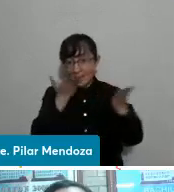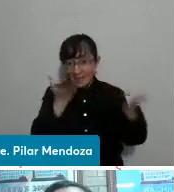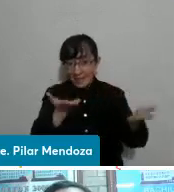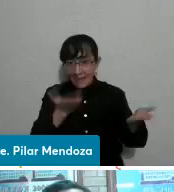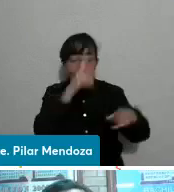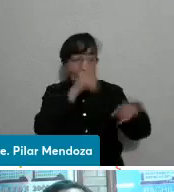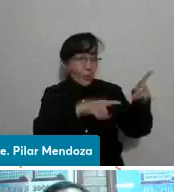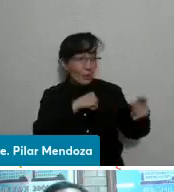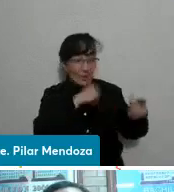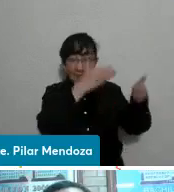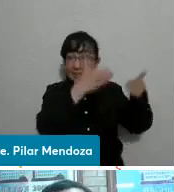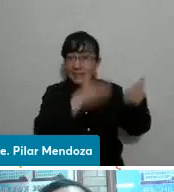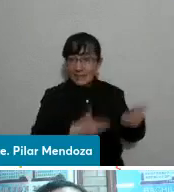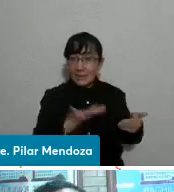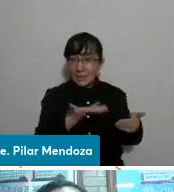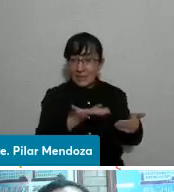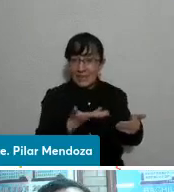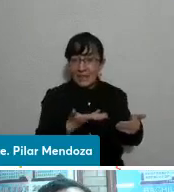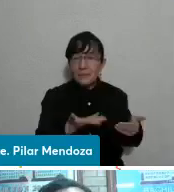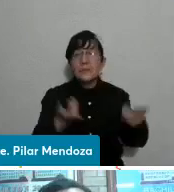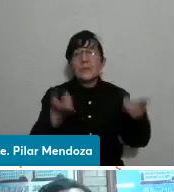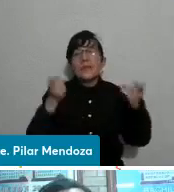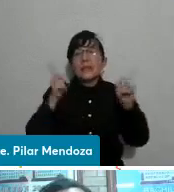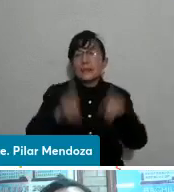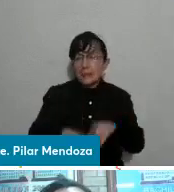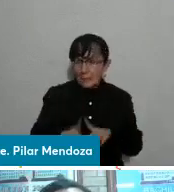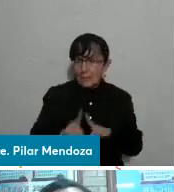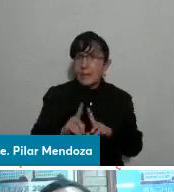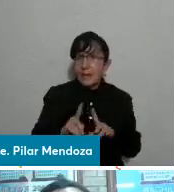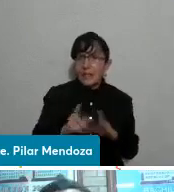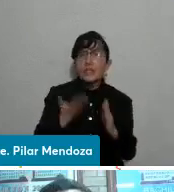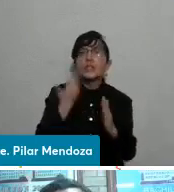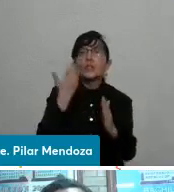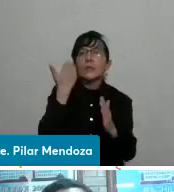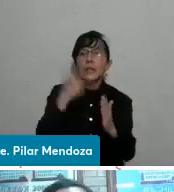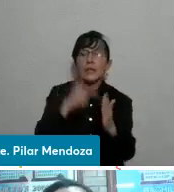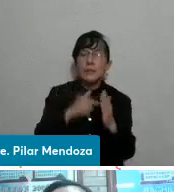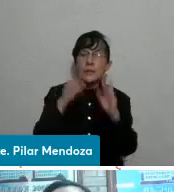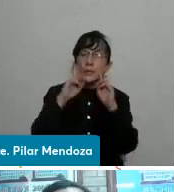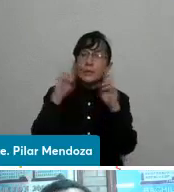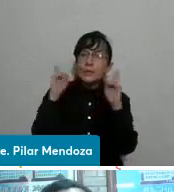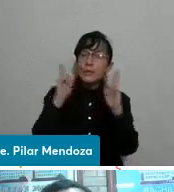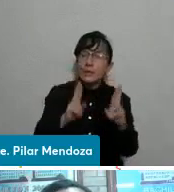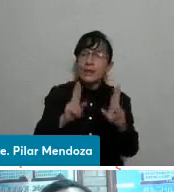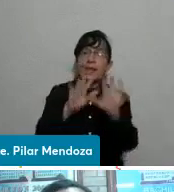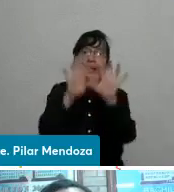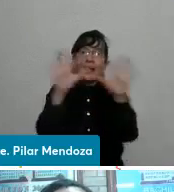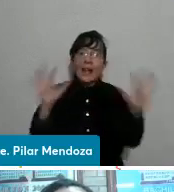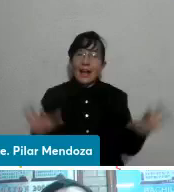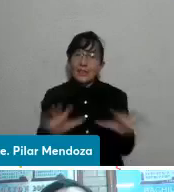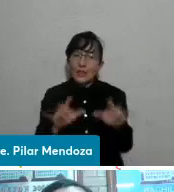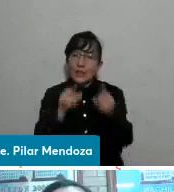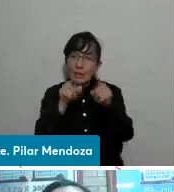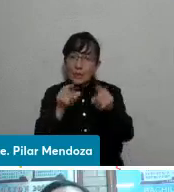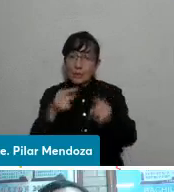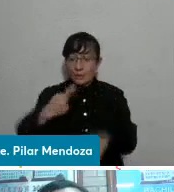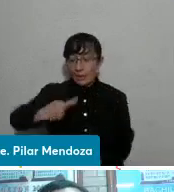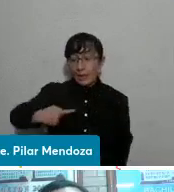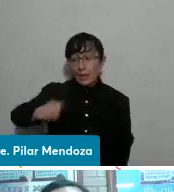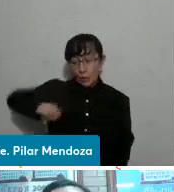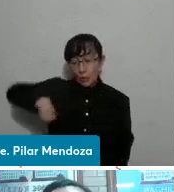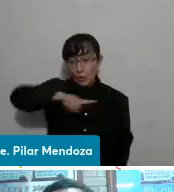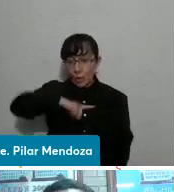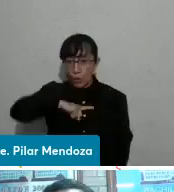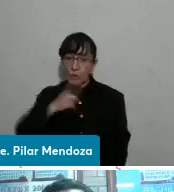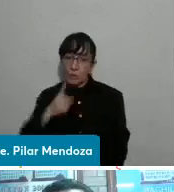discapacidad, pero también sea un punto de partida para reconocer cuáles son las acciones que también benefician